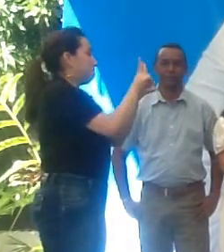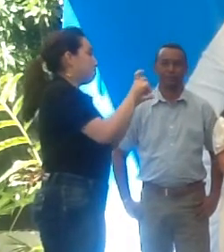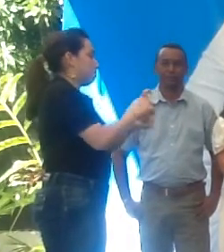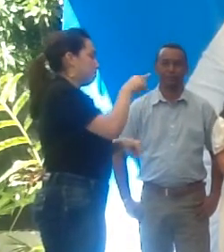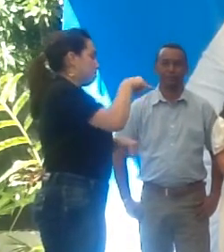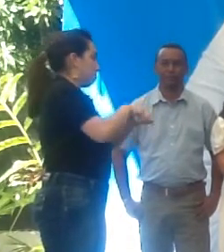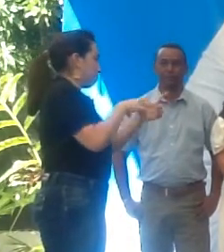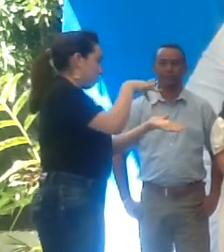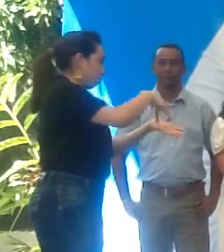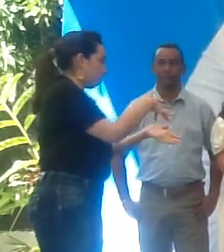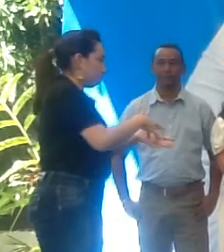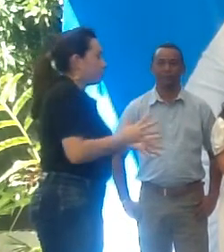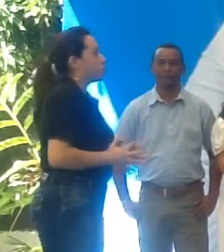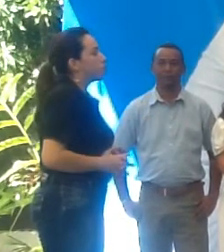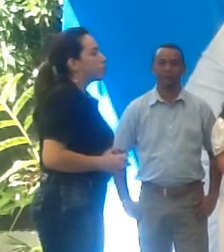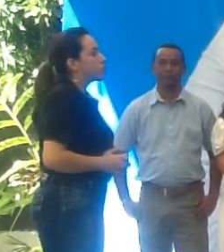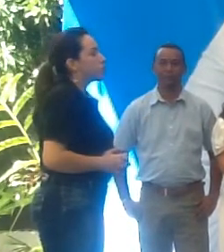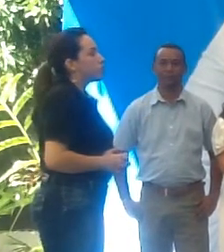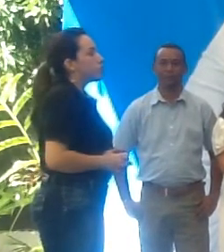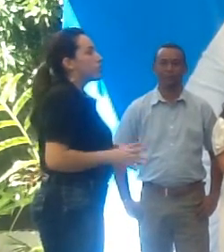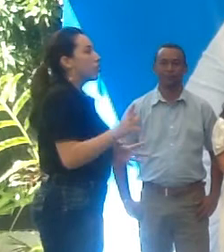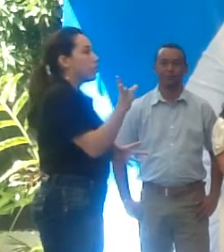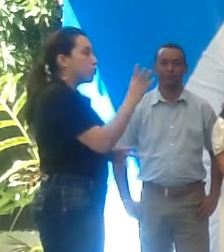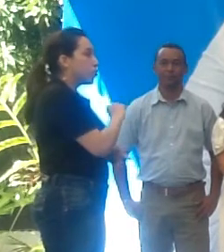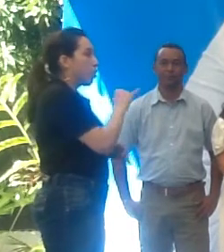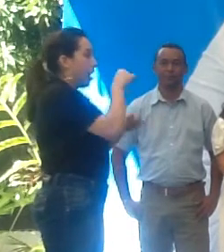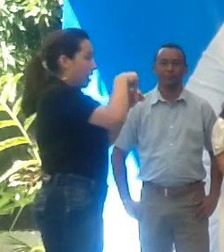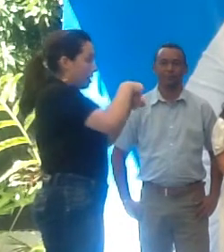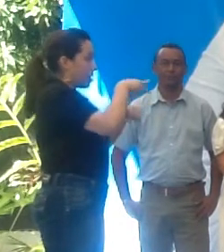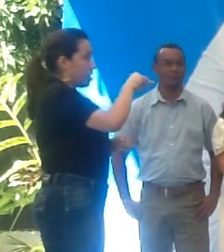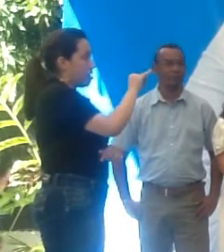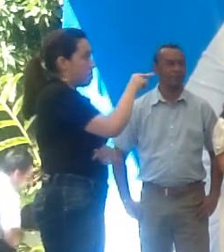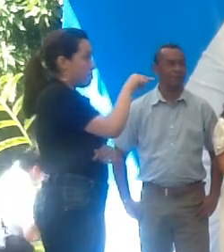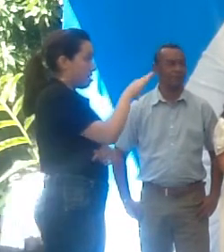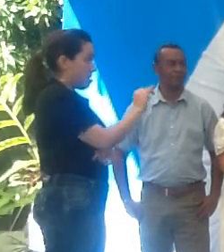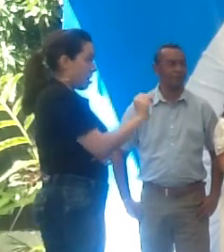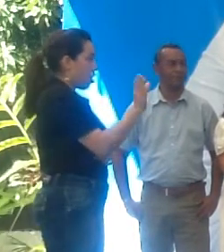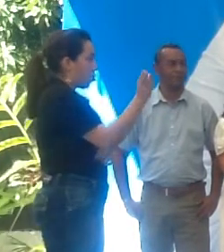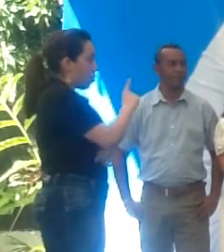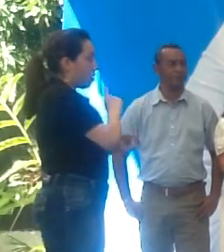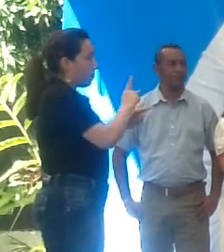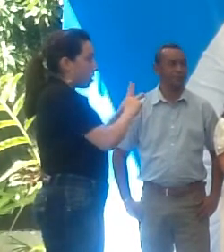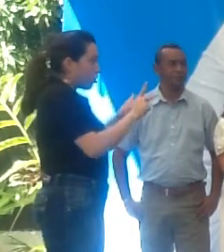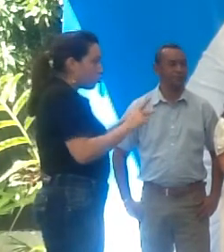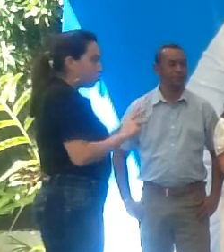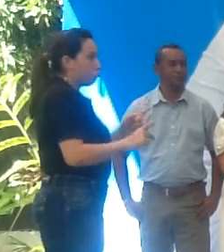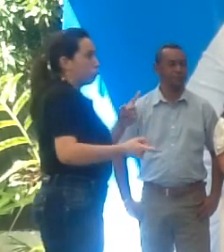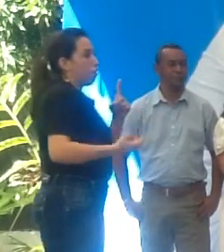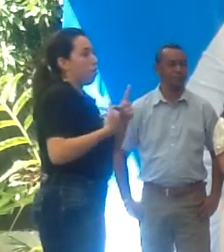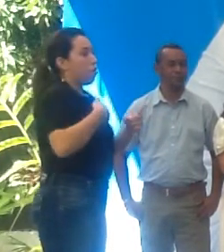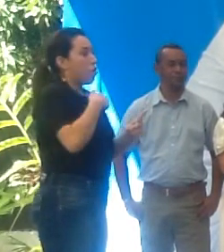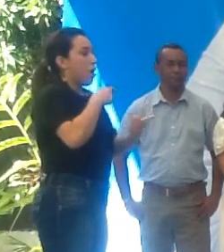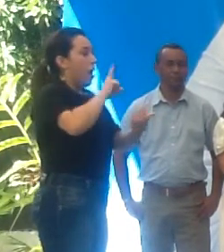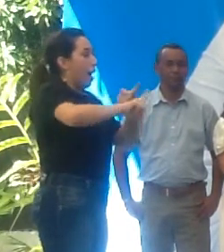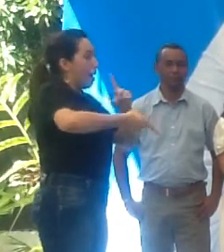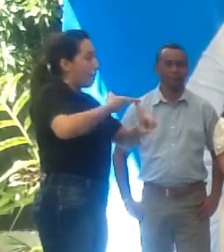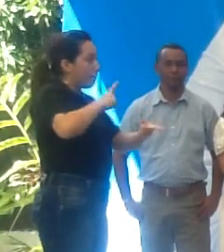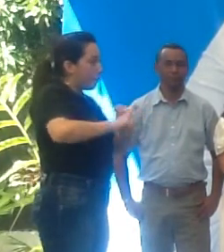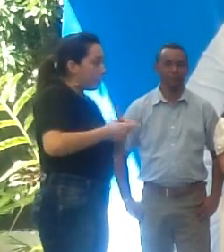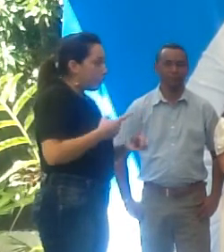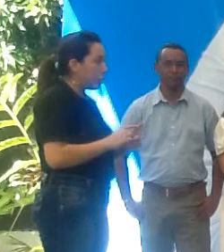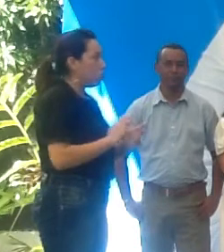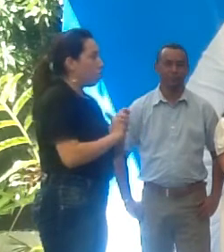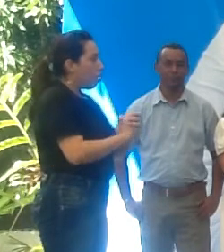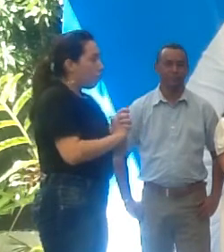presentes. A los habitantes del corregimiento de Minca, a nuestros amigos de los medios